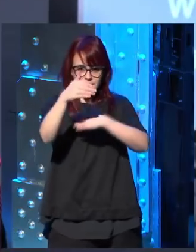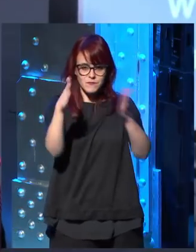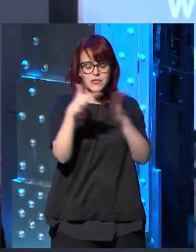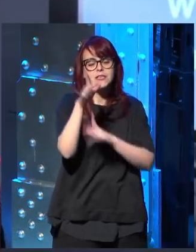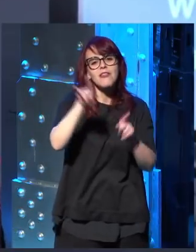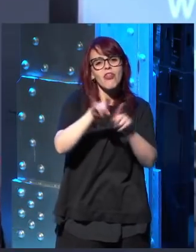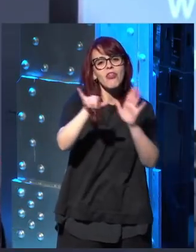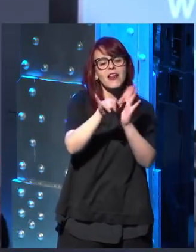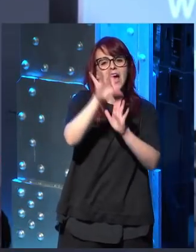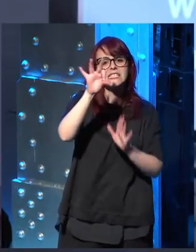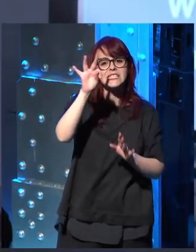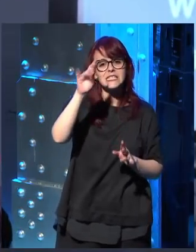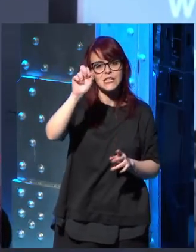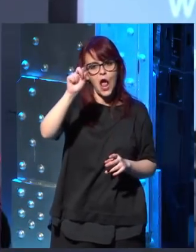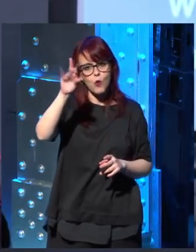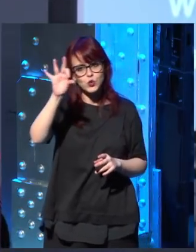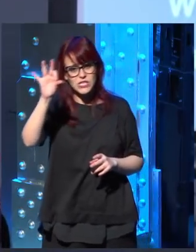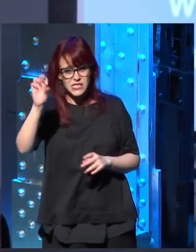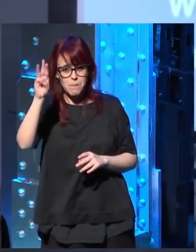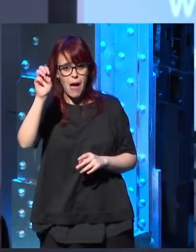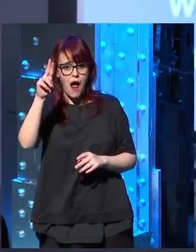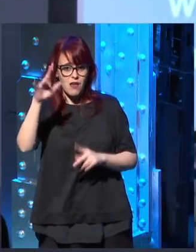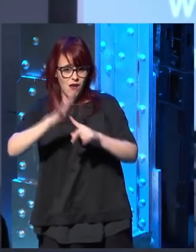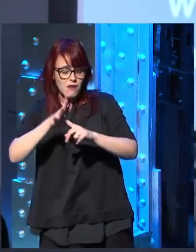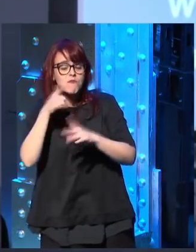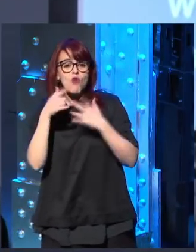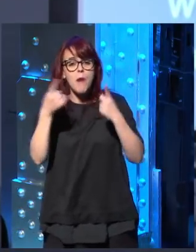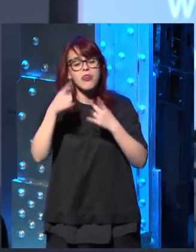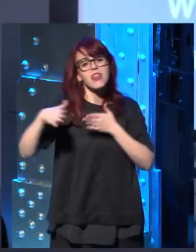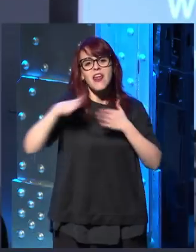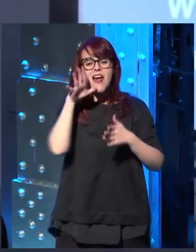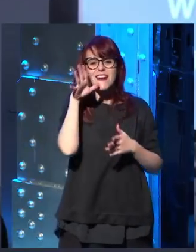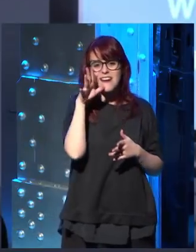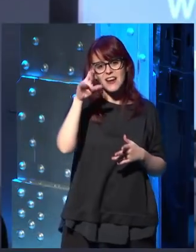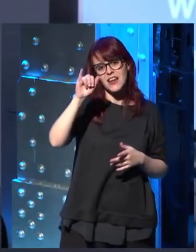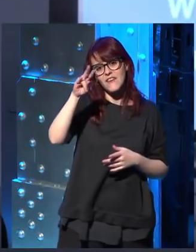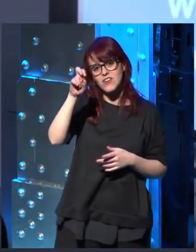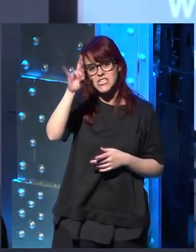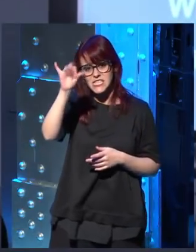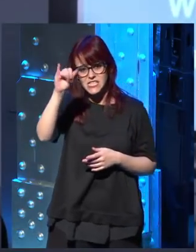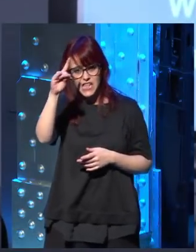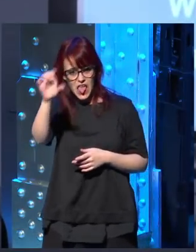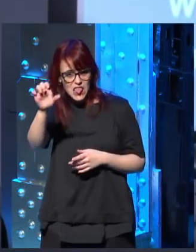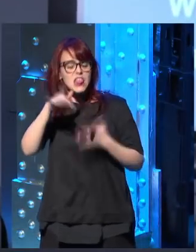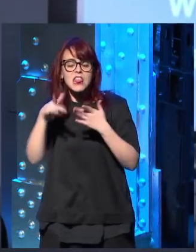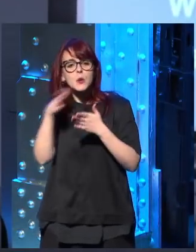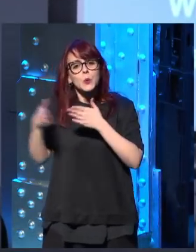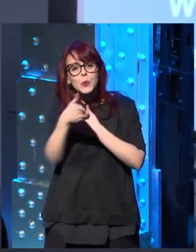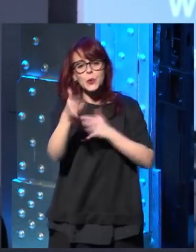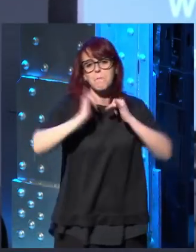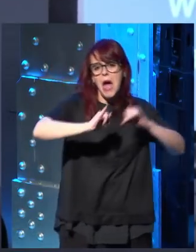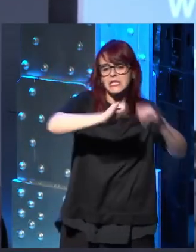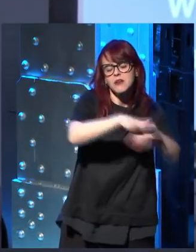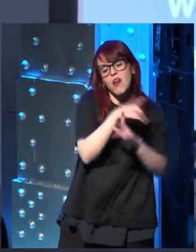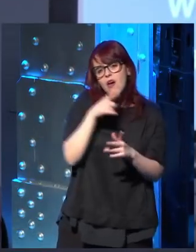de Strauss Park. Yo a veces daba una vuelta por Riverside Drive para no encontrármela. Le daba